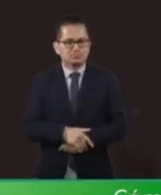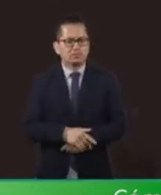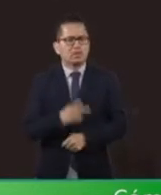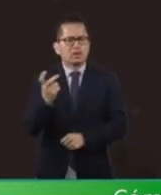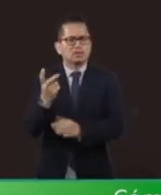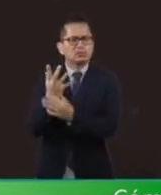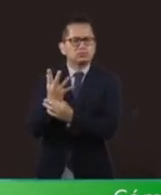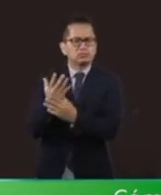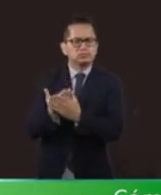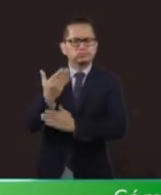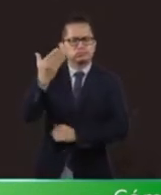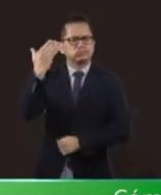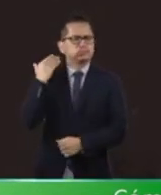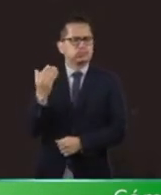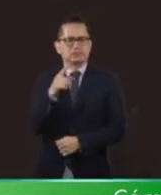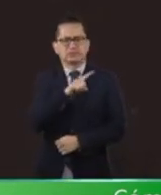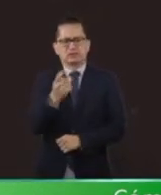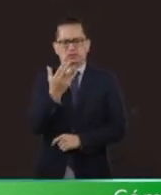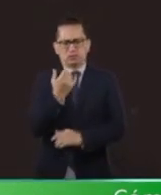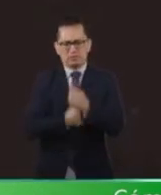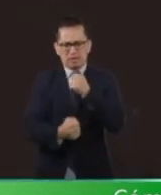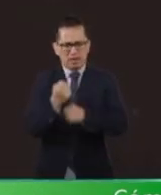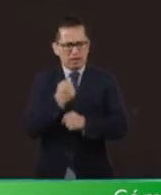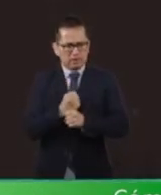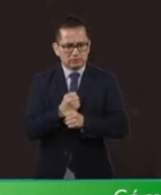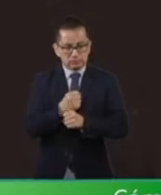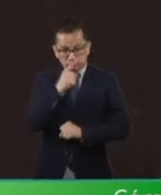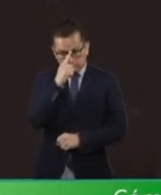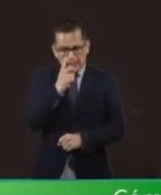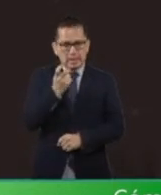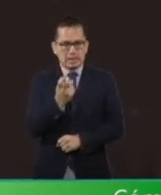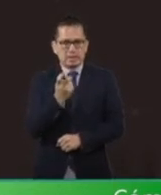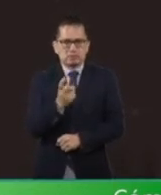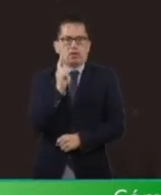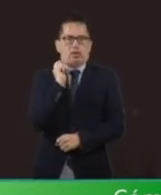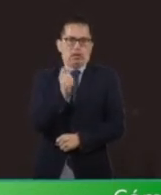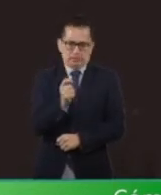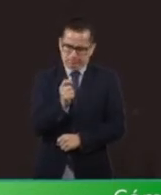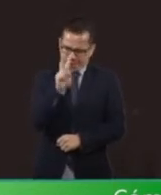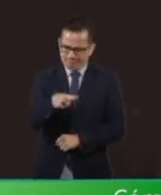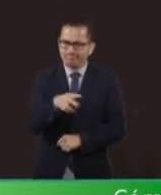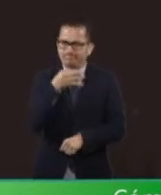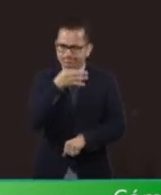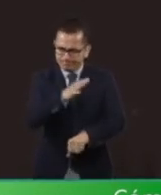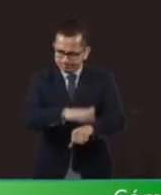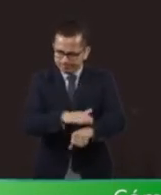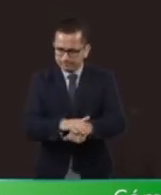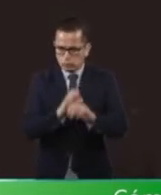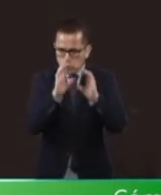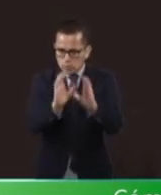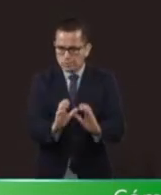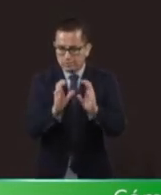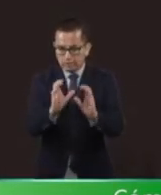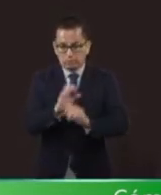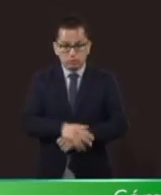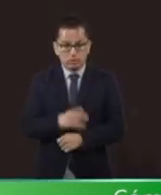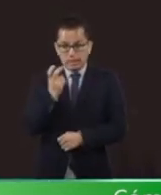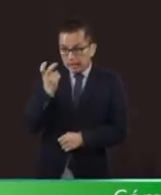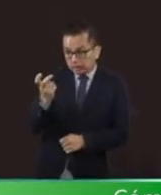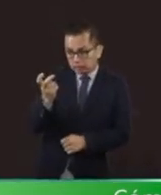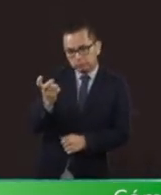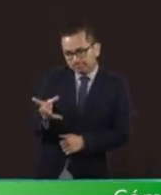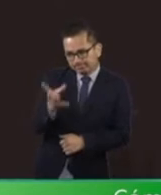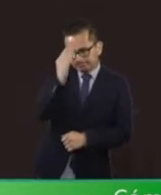de siglo y medio, no solo son una advertencia histórica, sino una guía que debemos seguir hoy